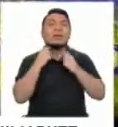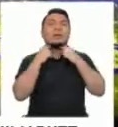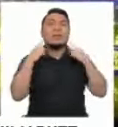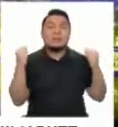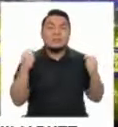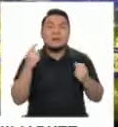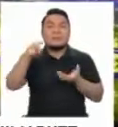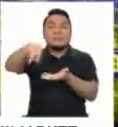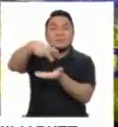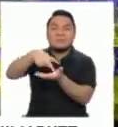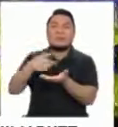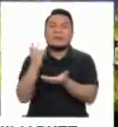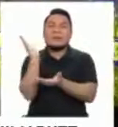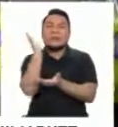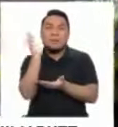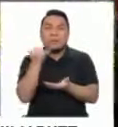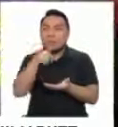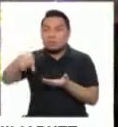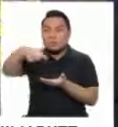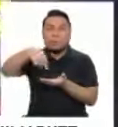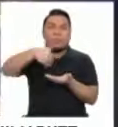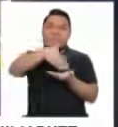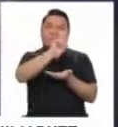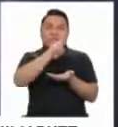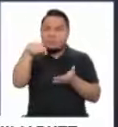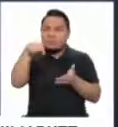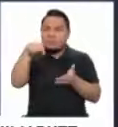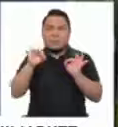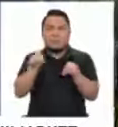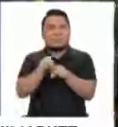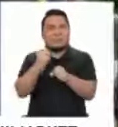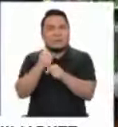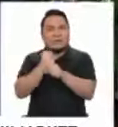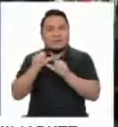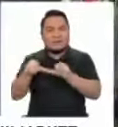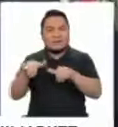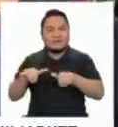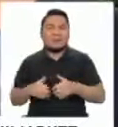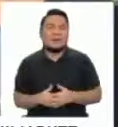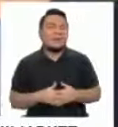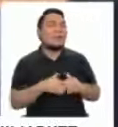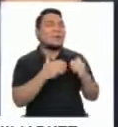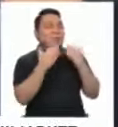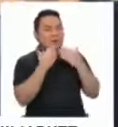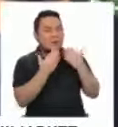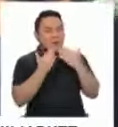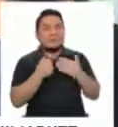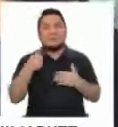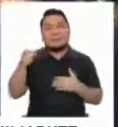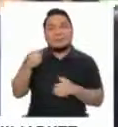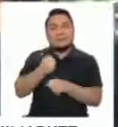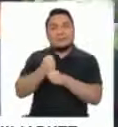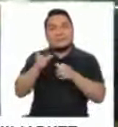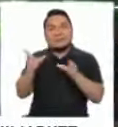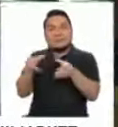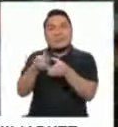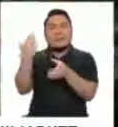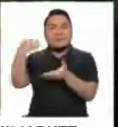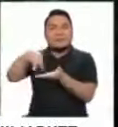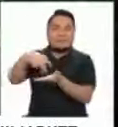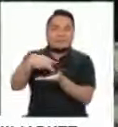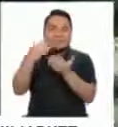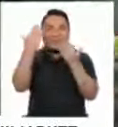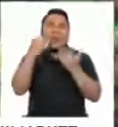meseros, artistas, etcétera. Muchas gracias, Shamsi, el testimonio de una de las trabajadoras, de las integrantes del elenco. Y para